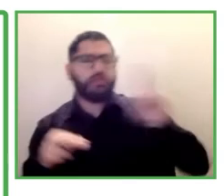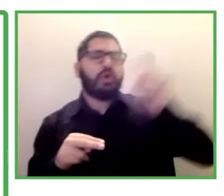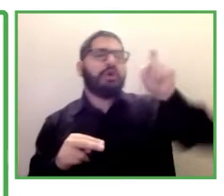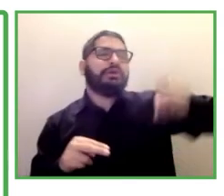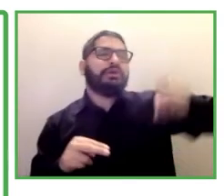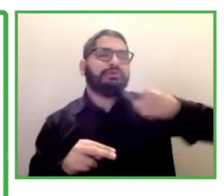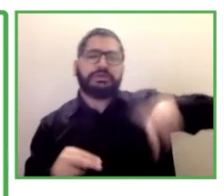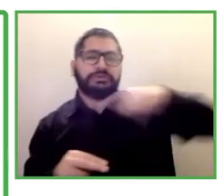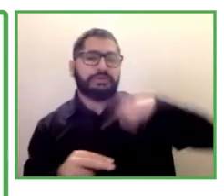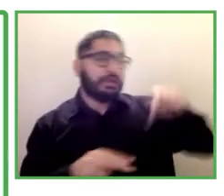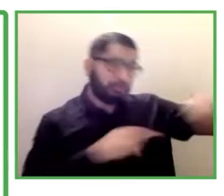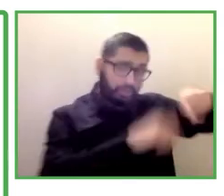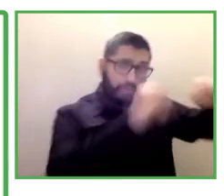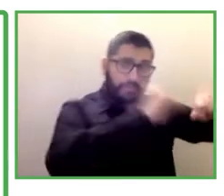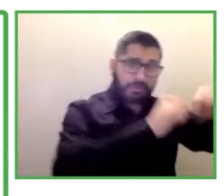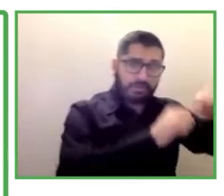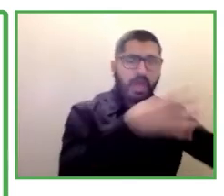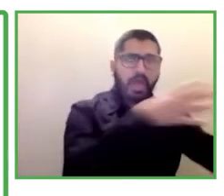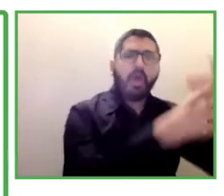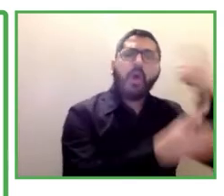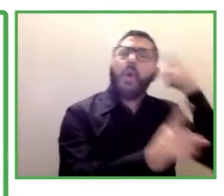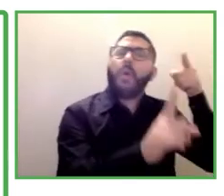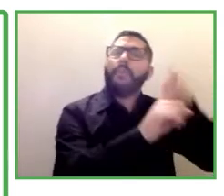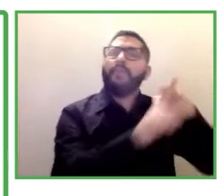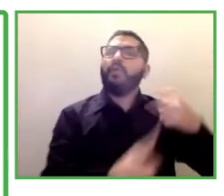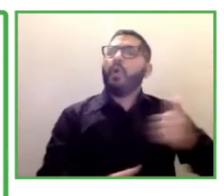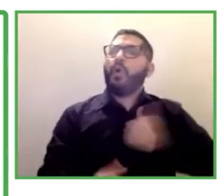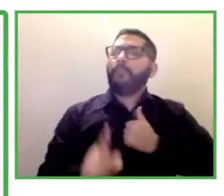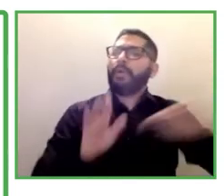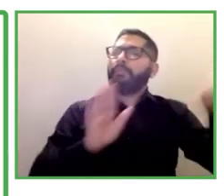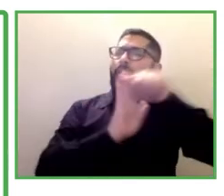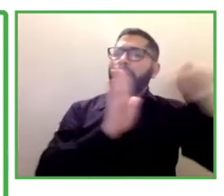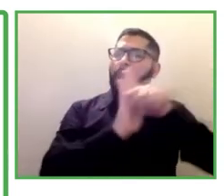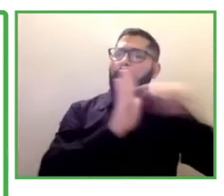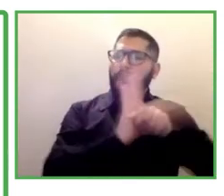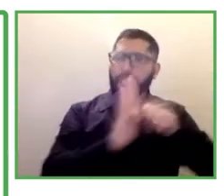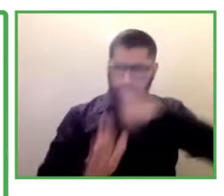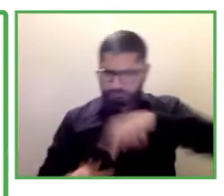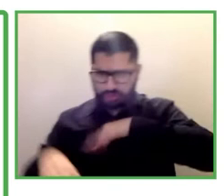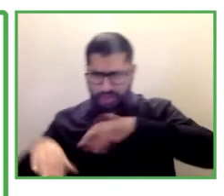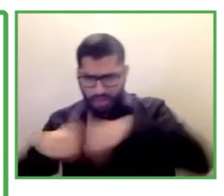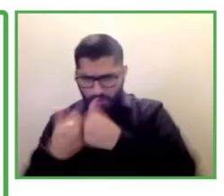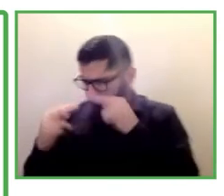Esto se organiza en las vacaciones universitarias